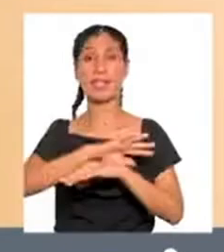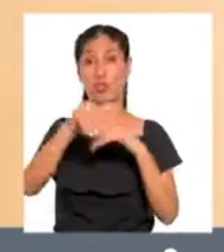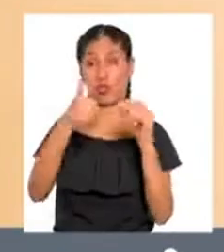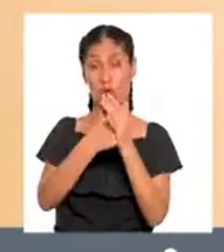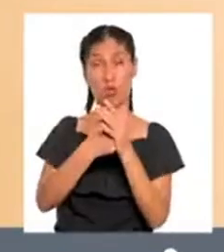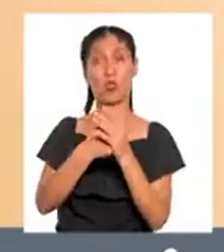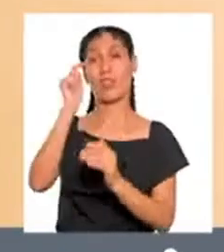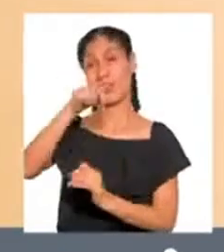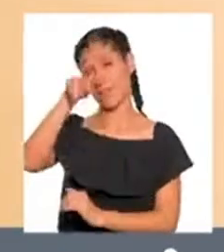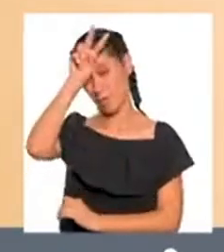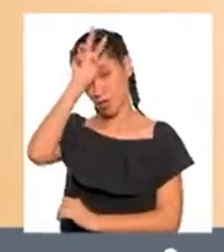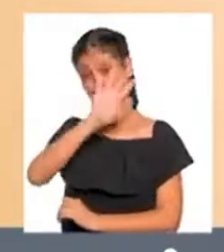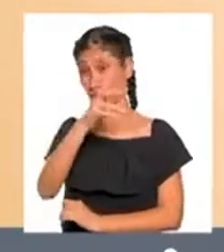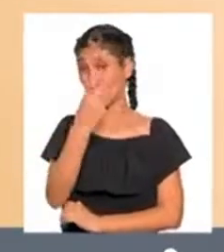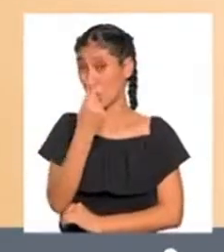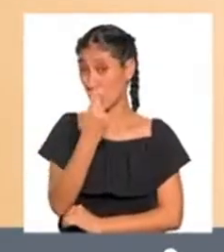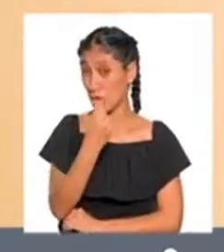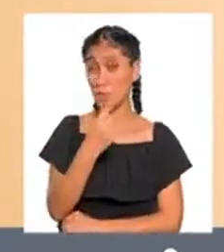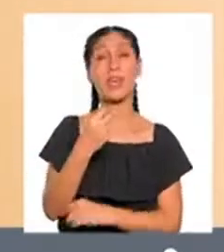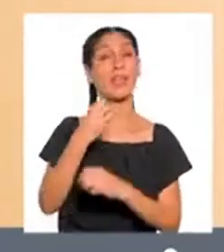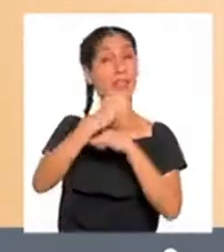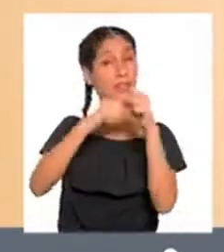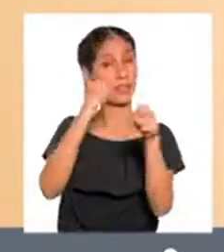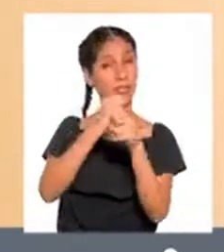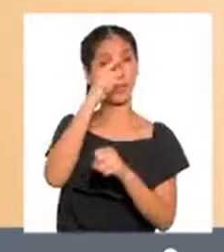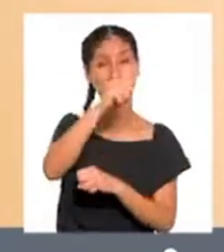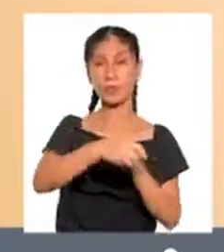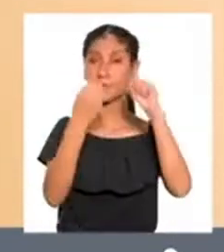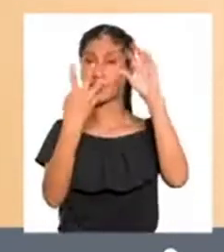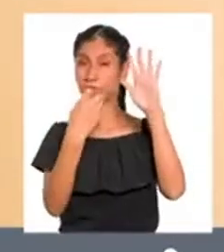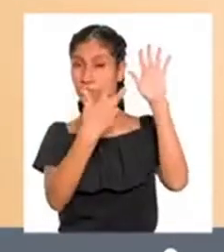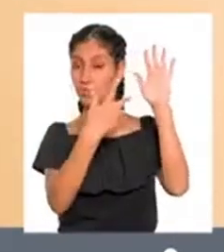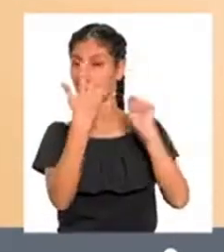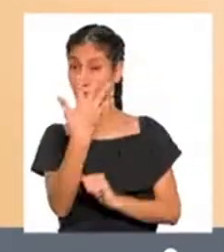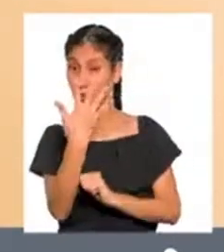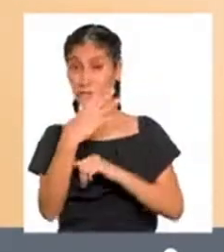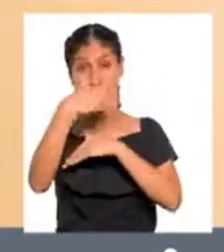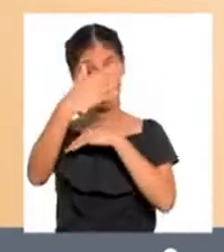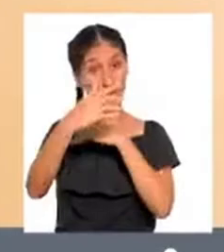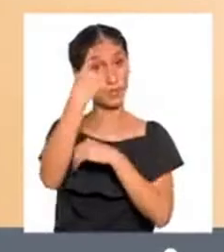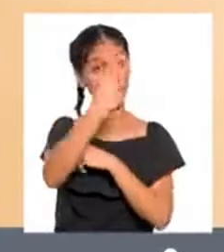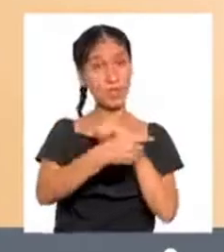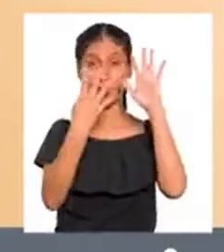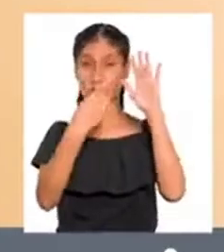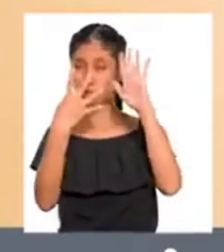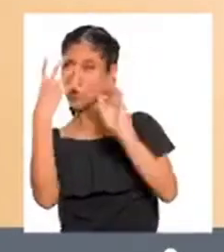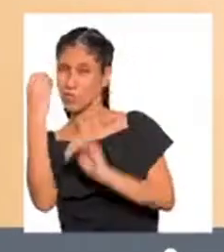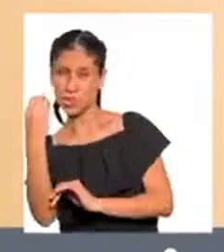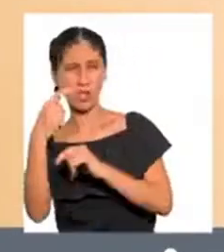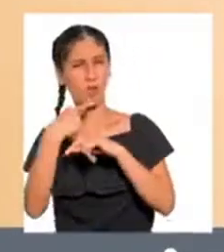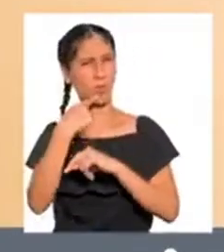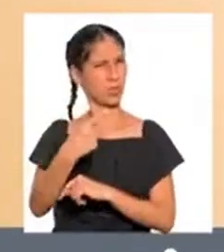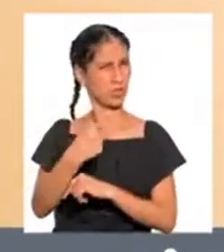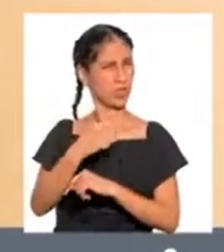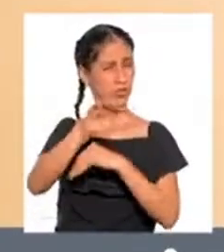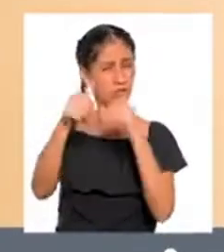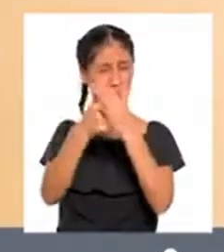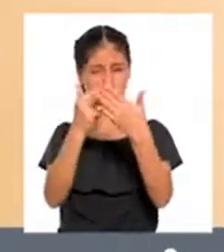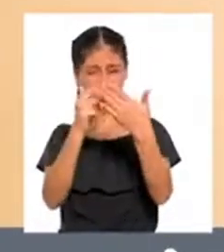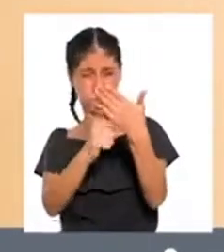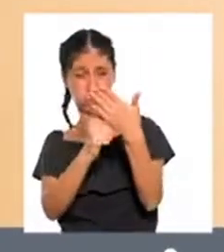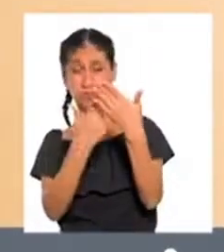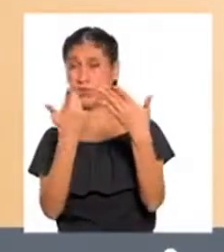económico peruano entre los años 1985 y 1990 en alguna medida impactaron en